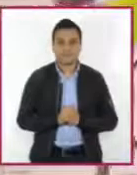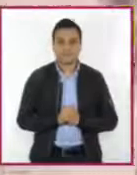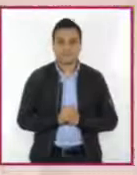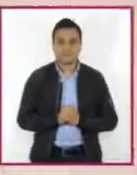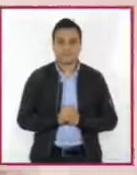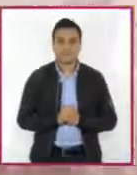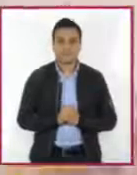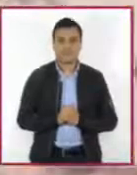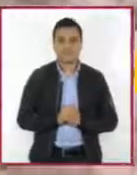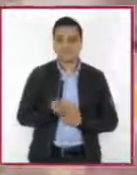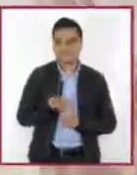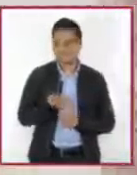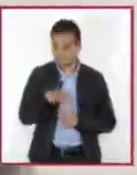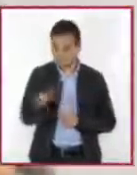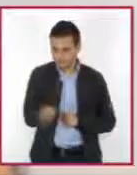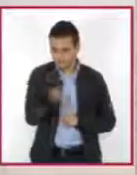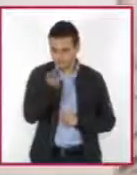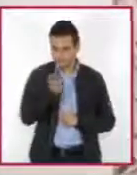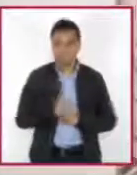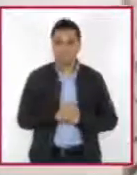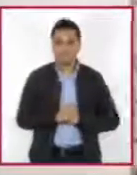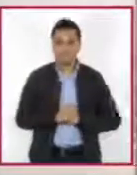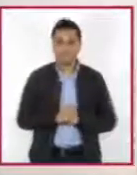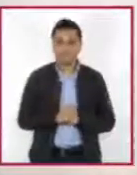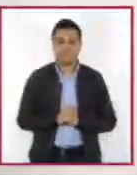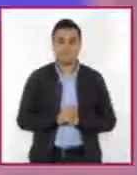La pregunta dice así.